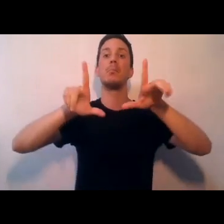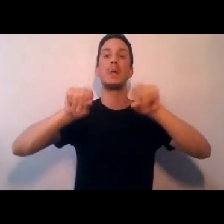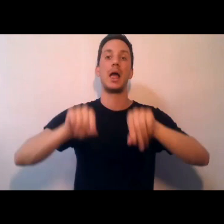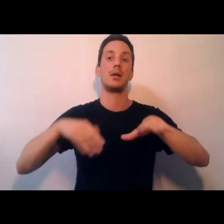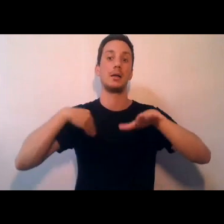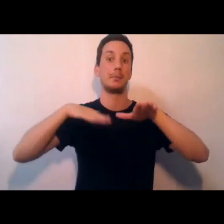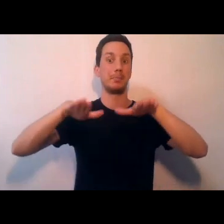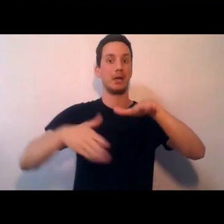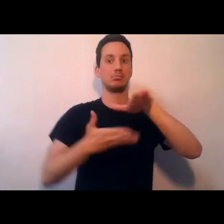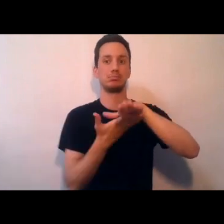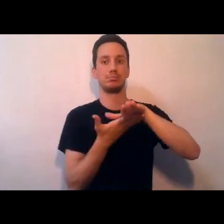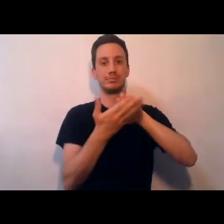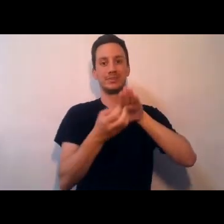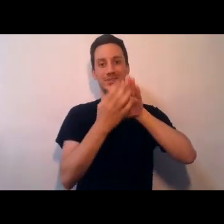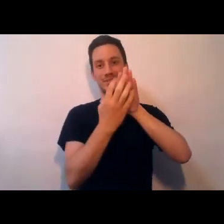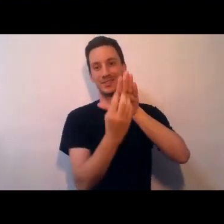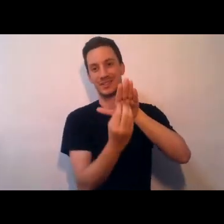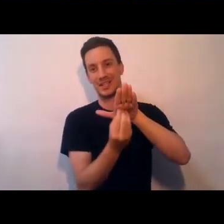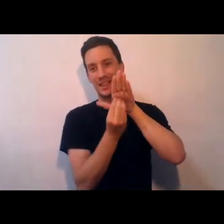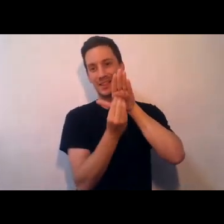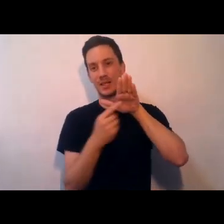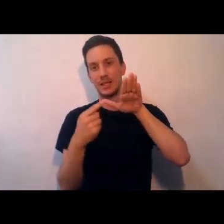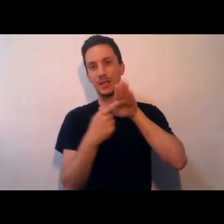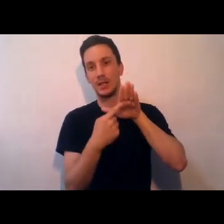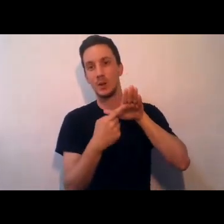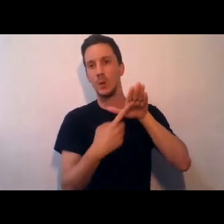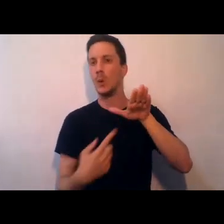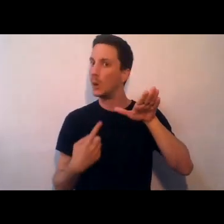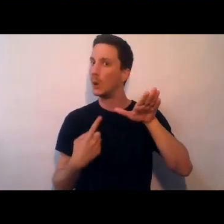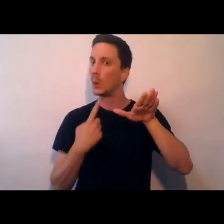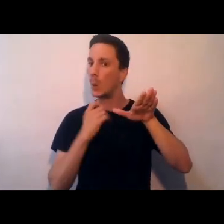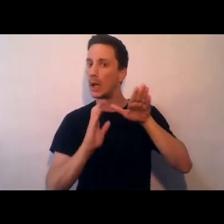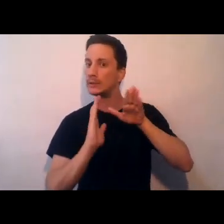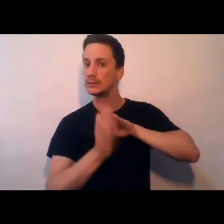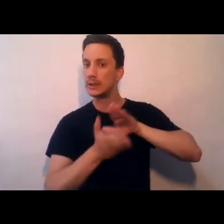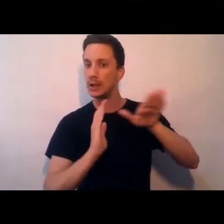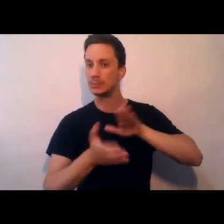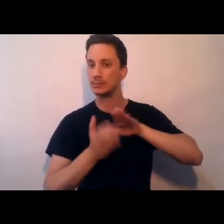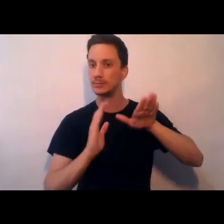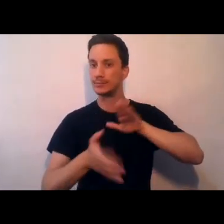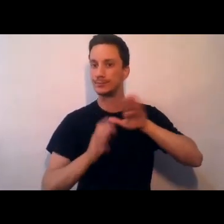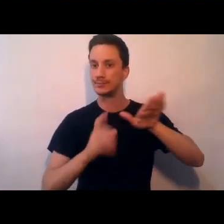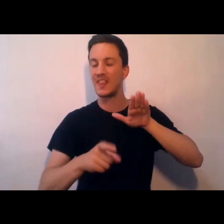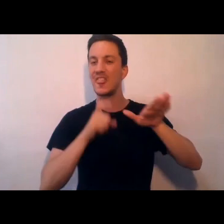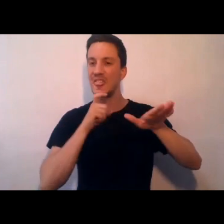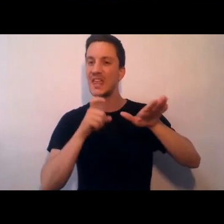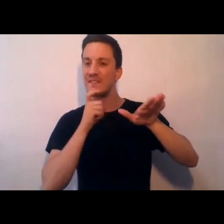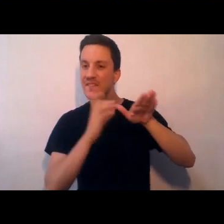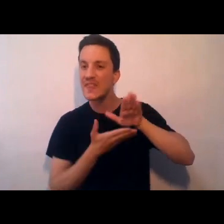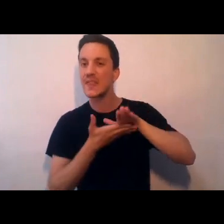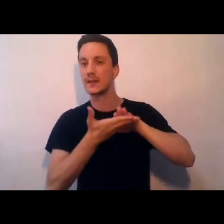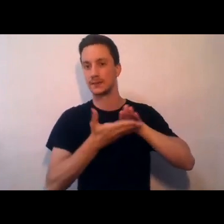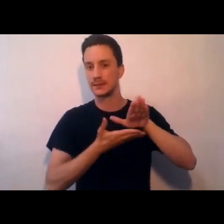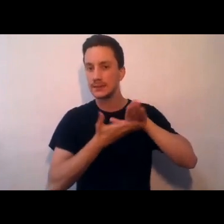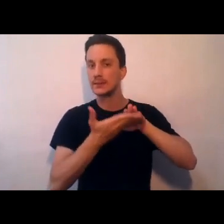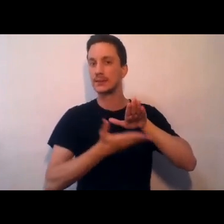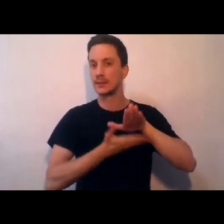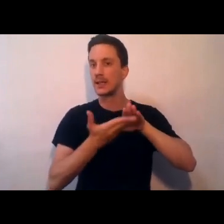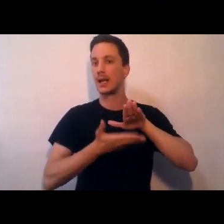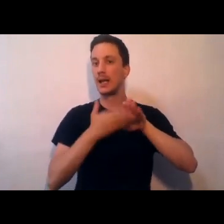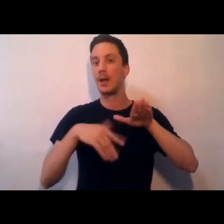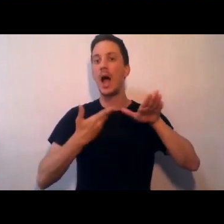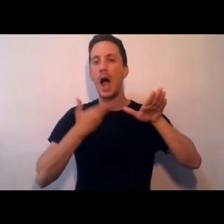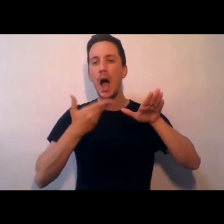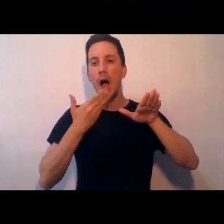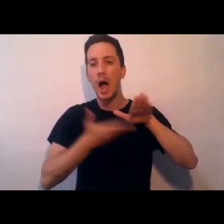hacia adentro, también son difíciles de tratar y hay que ir pues lijando la superficie, quemando poco a poco. Y